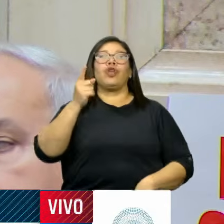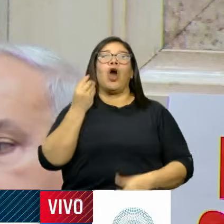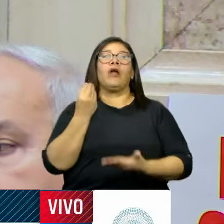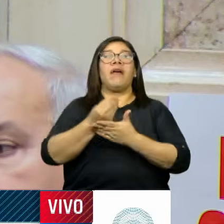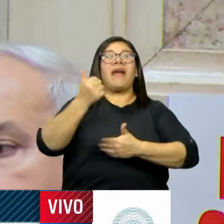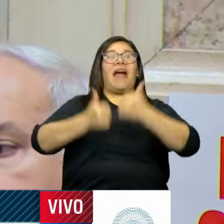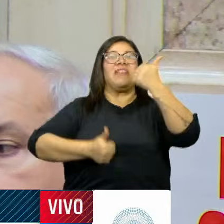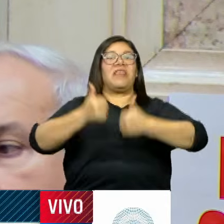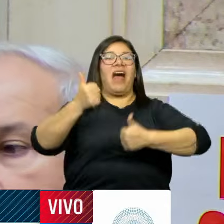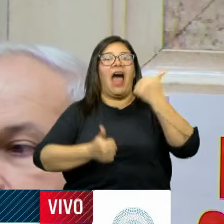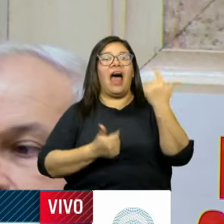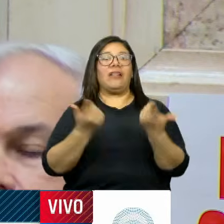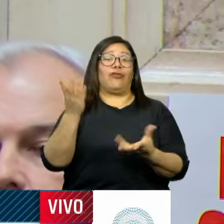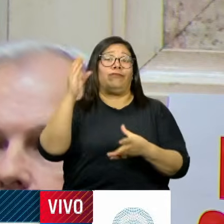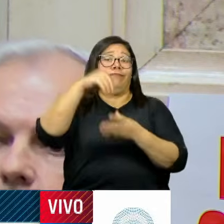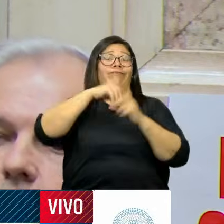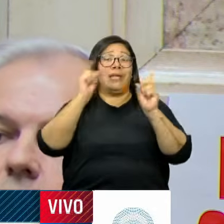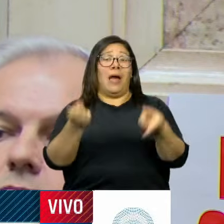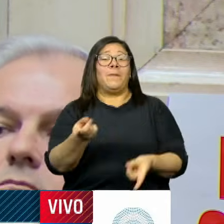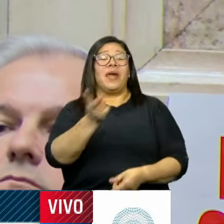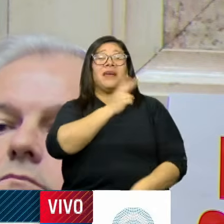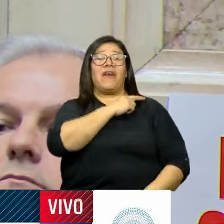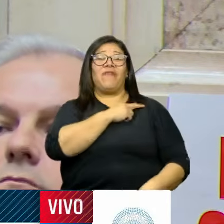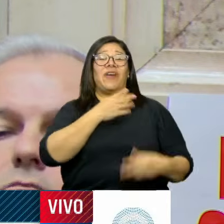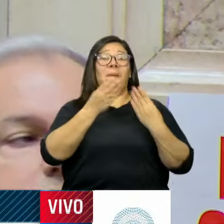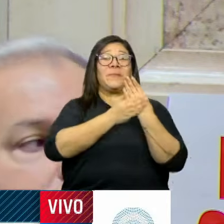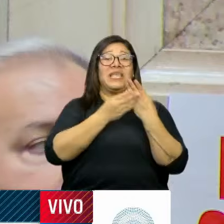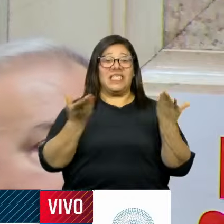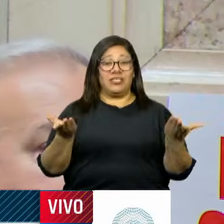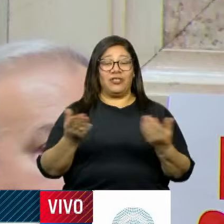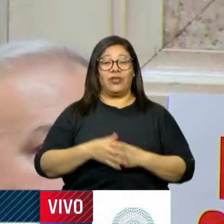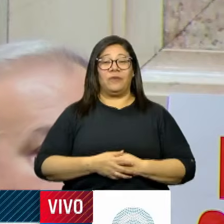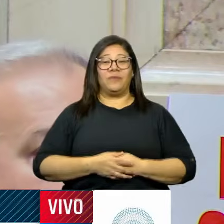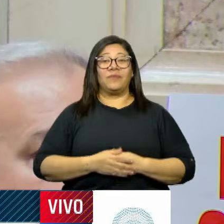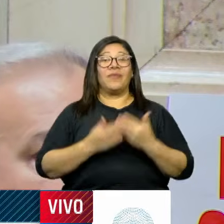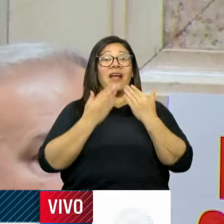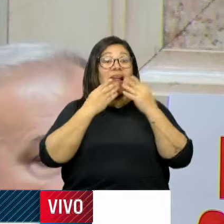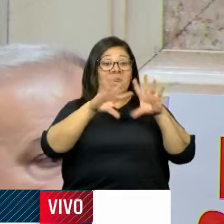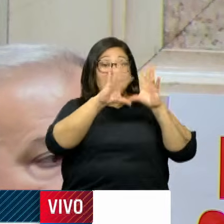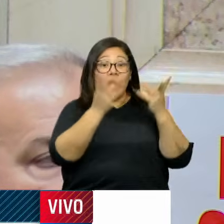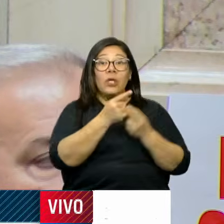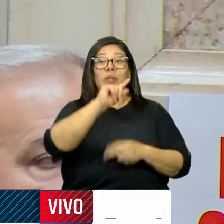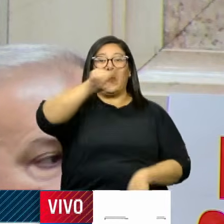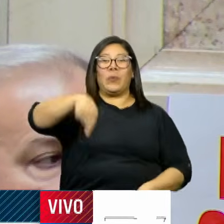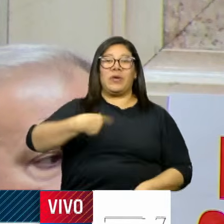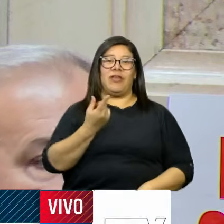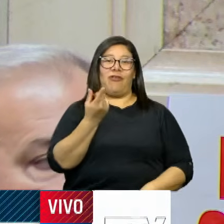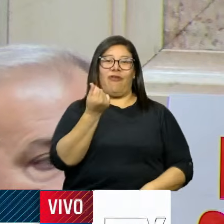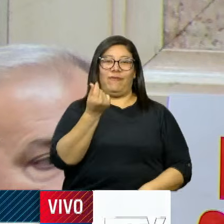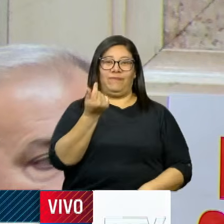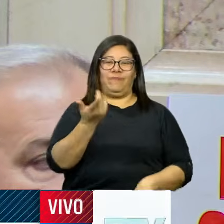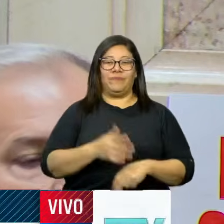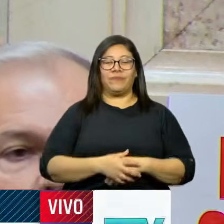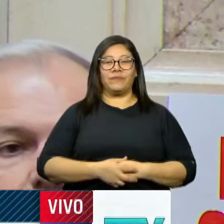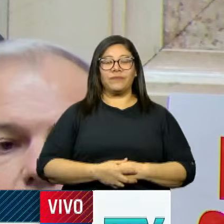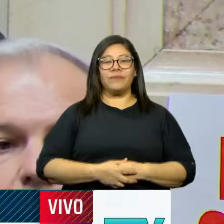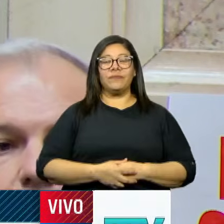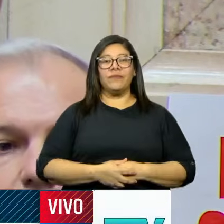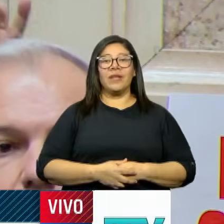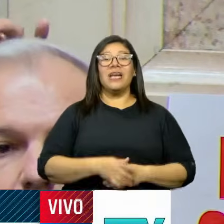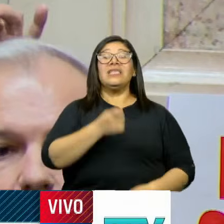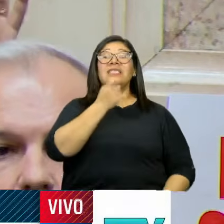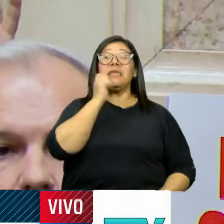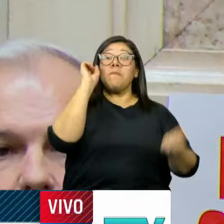estrella y siendo jefe de gabinete. Si Milei y Adorni ya eran